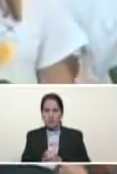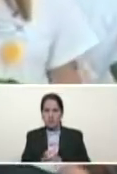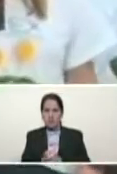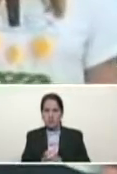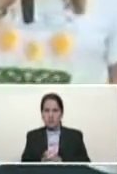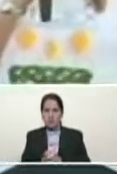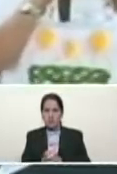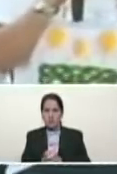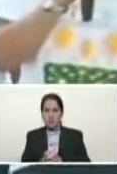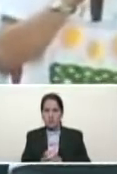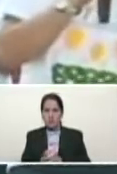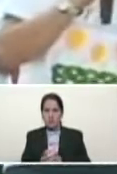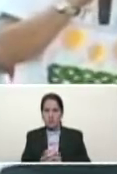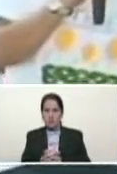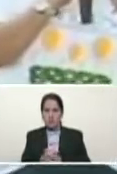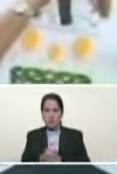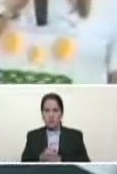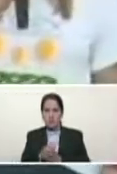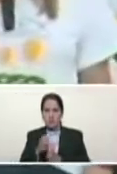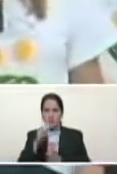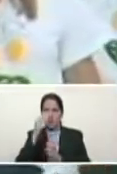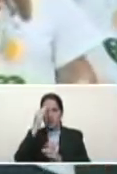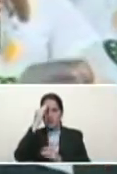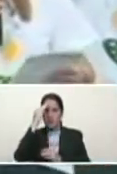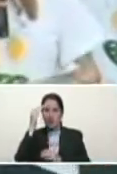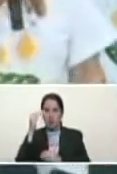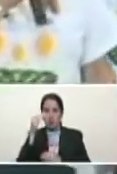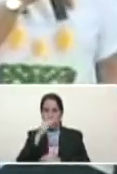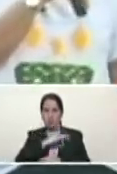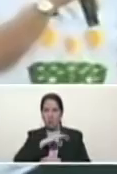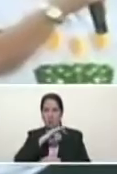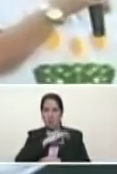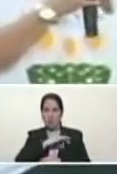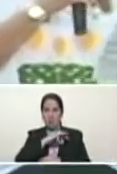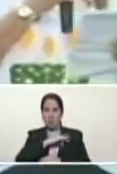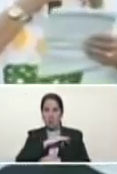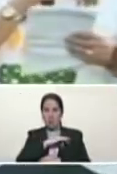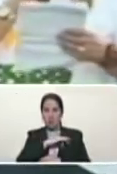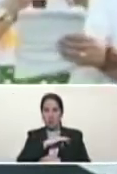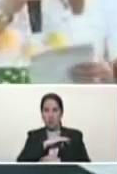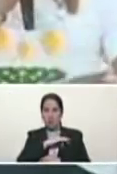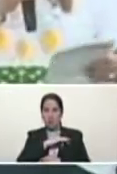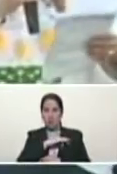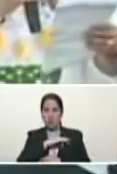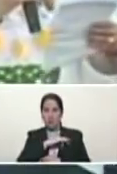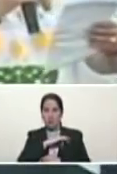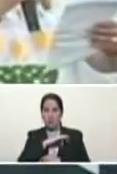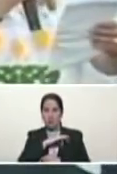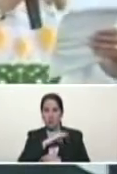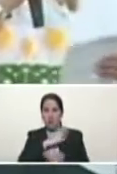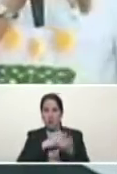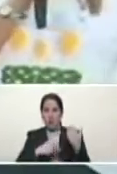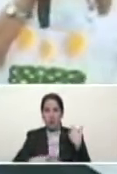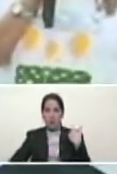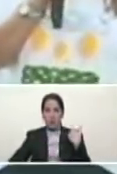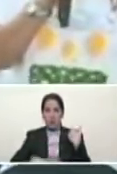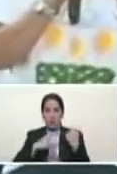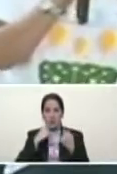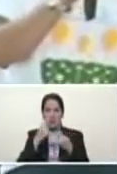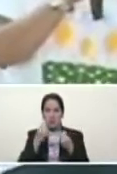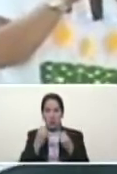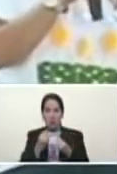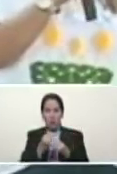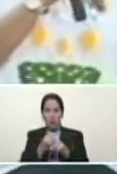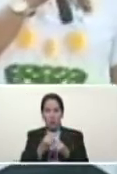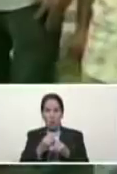Saludos, señor presidente. Lo recibimos en este paso con esta lluvia en el estado portuguesa, en el municipio